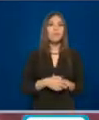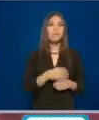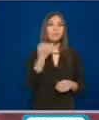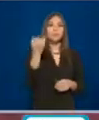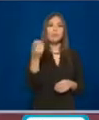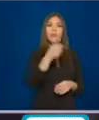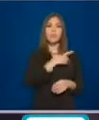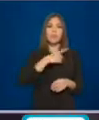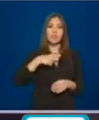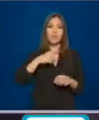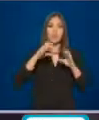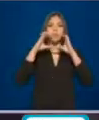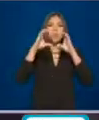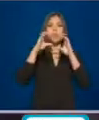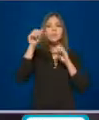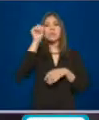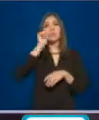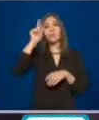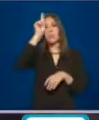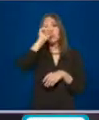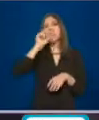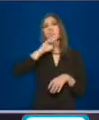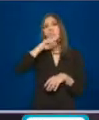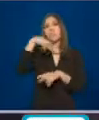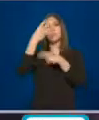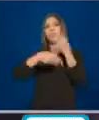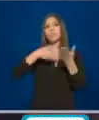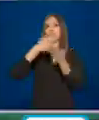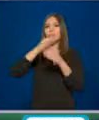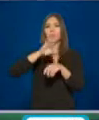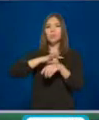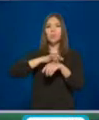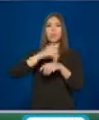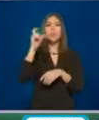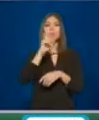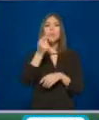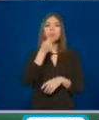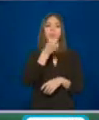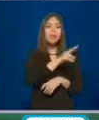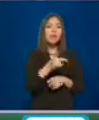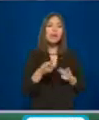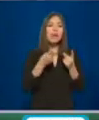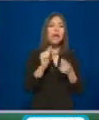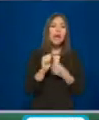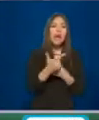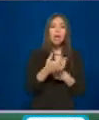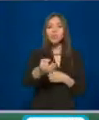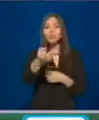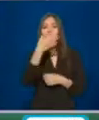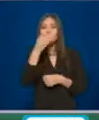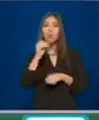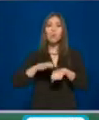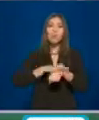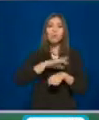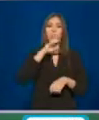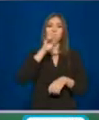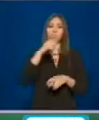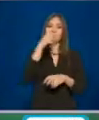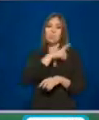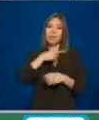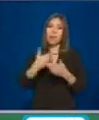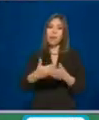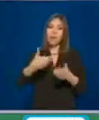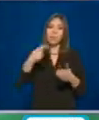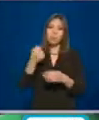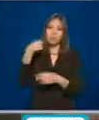todo la recomendación de siempre es mejor ir al médico antes de supuesto. darle al niño algún medicamento que no sabemos si le va a hacer bien o le va a hacer Sí, mal. lo básico sintomático se